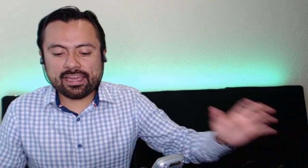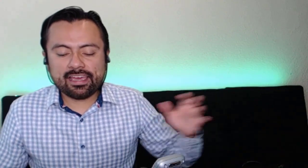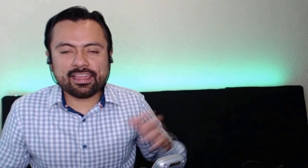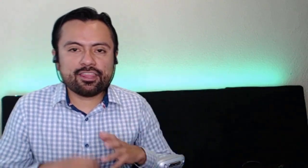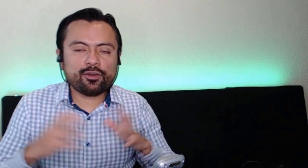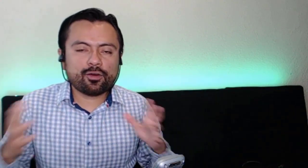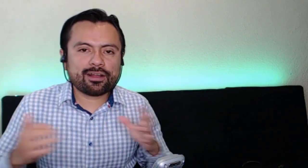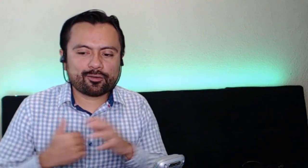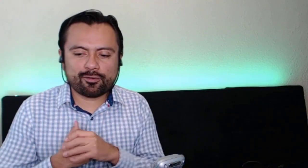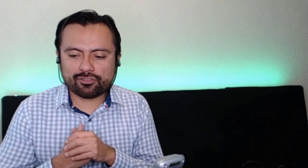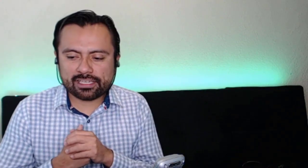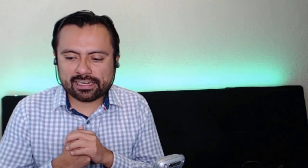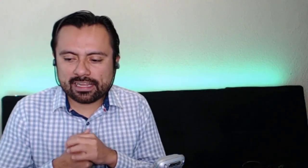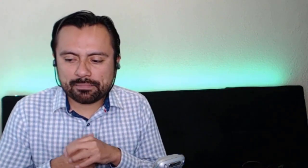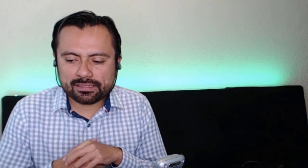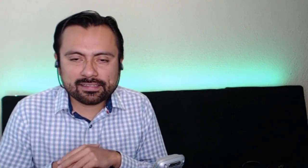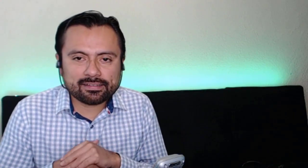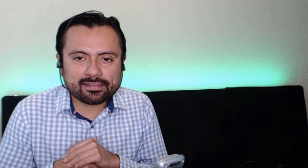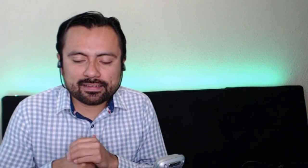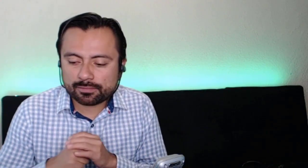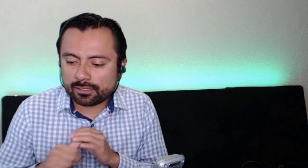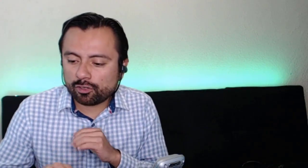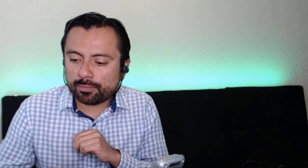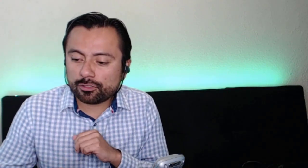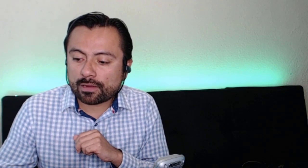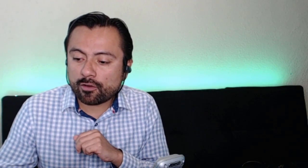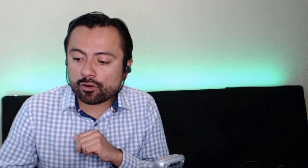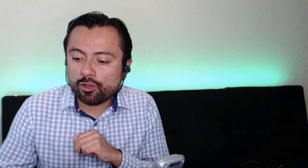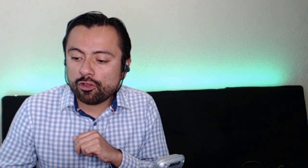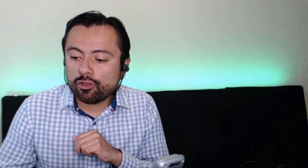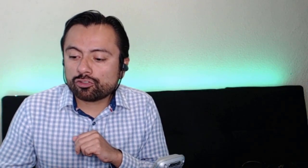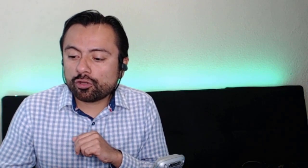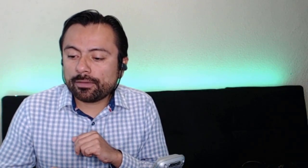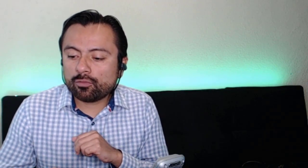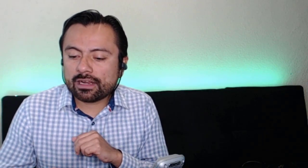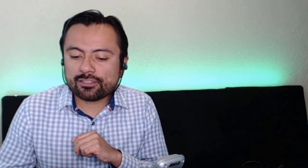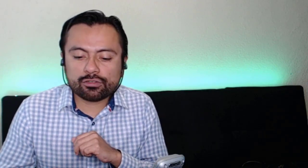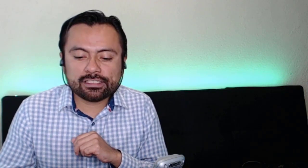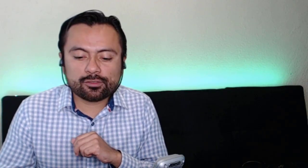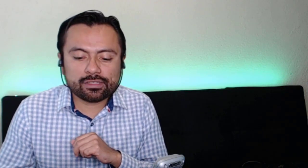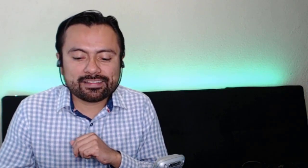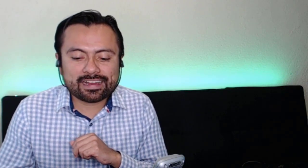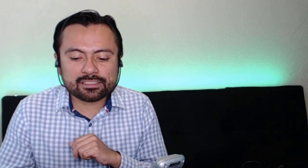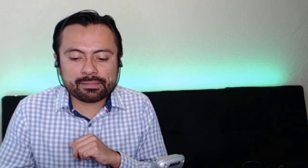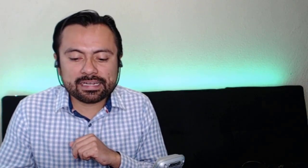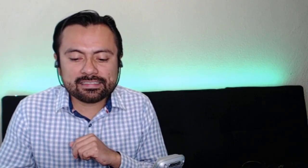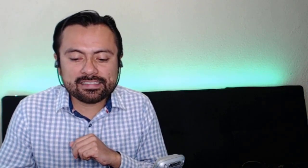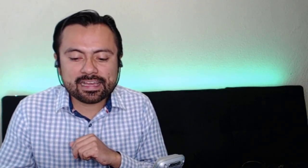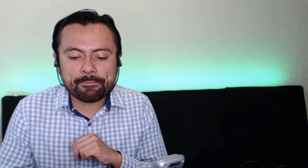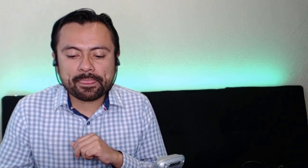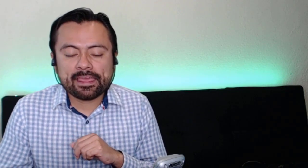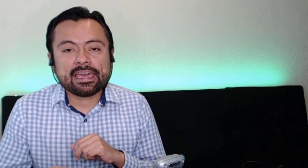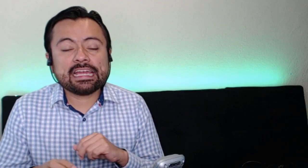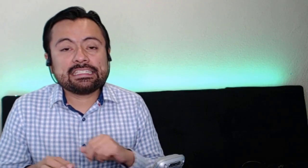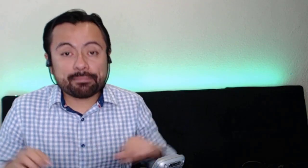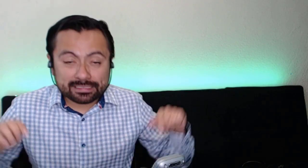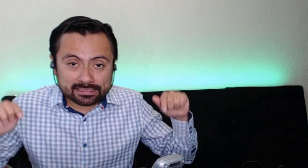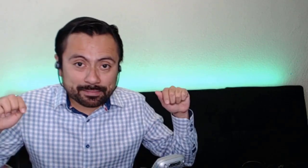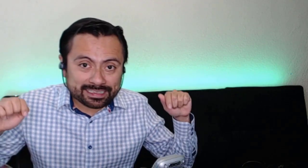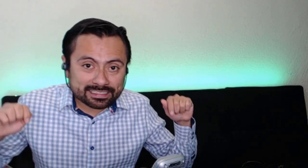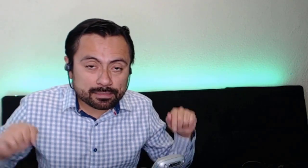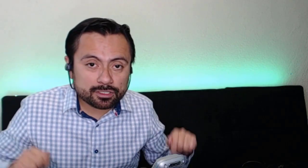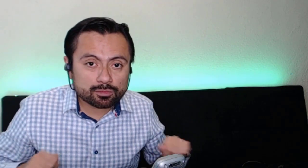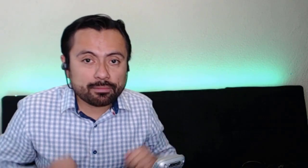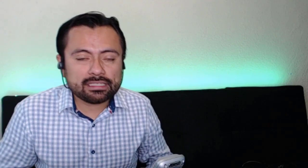que dio a conocer el presidente andrés manuel lópez obrador sobre una solicitud de transparencia hecha